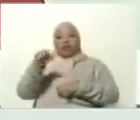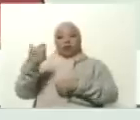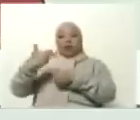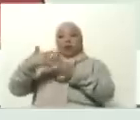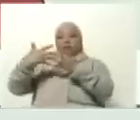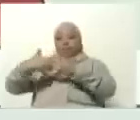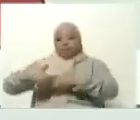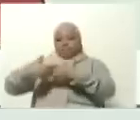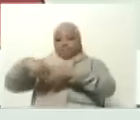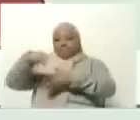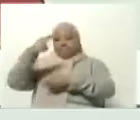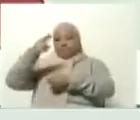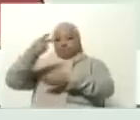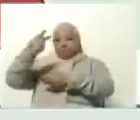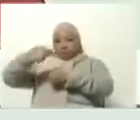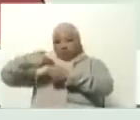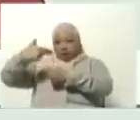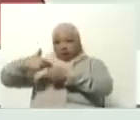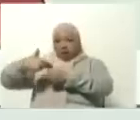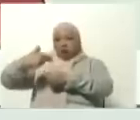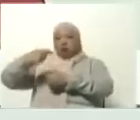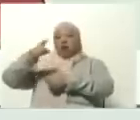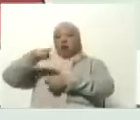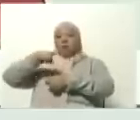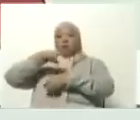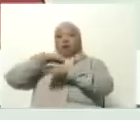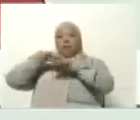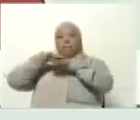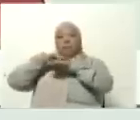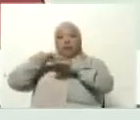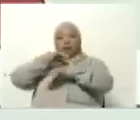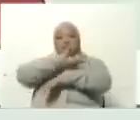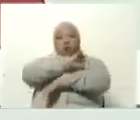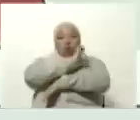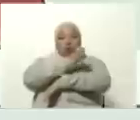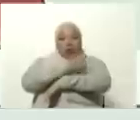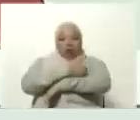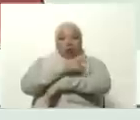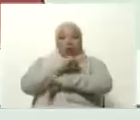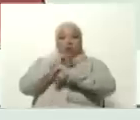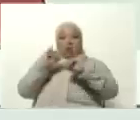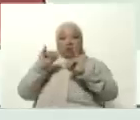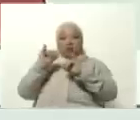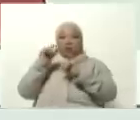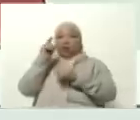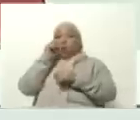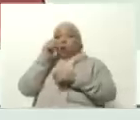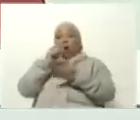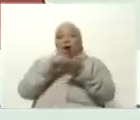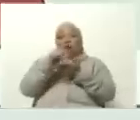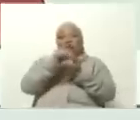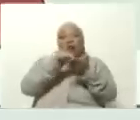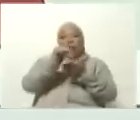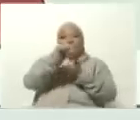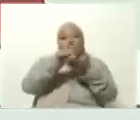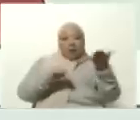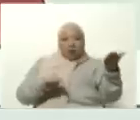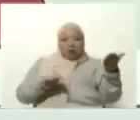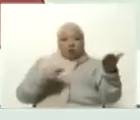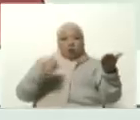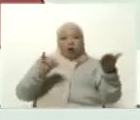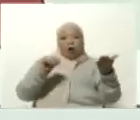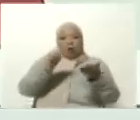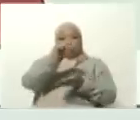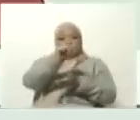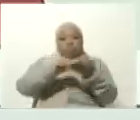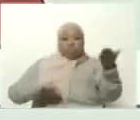presidente ministro de Energía, Tarek El Aissami, firmando los contratos.